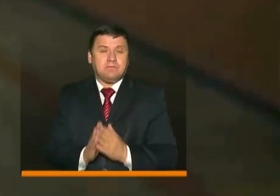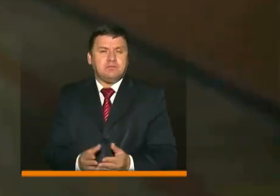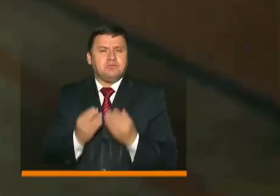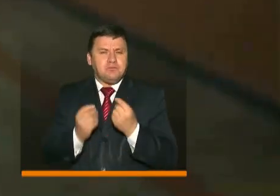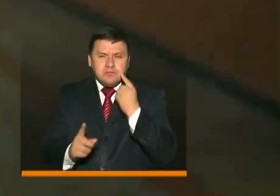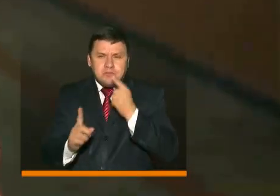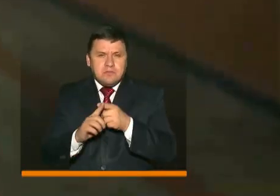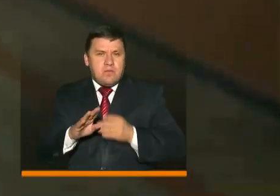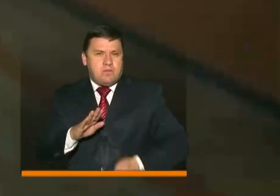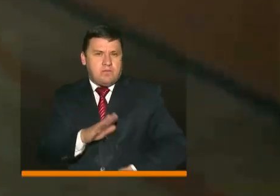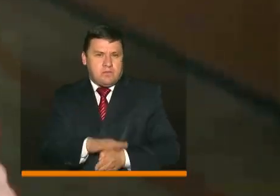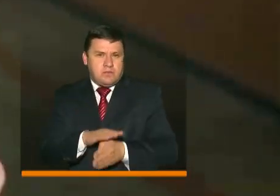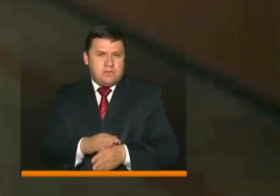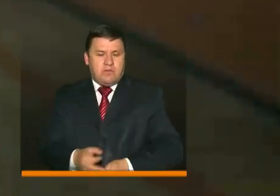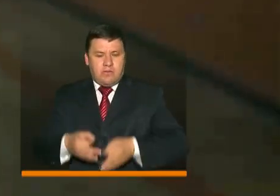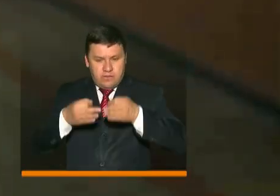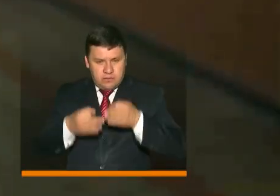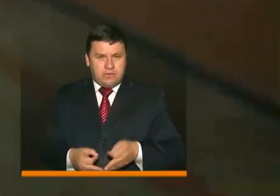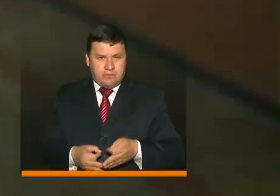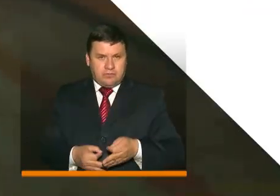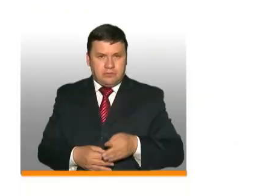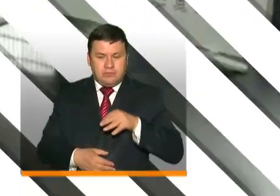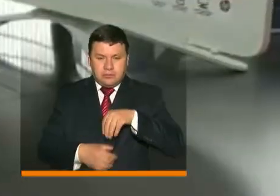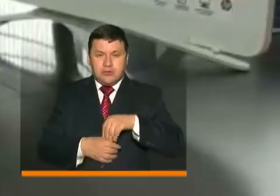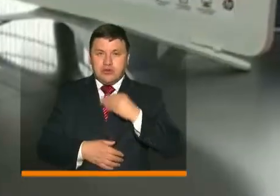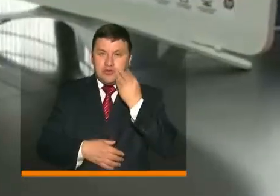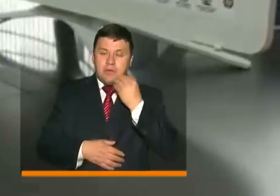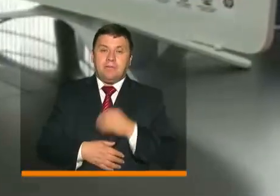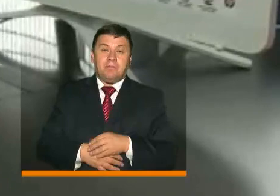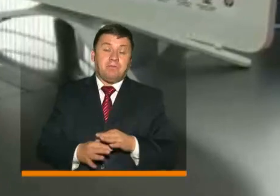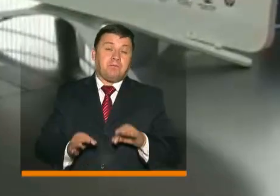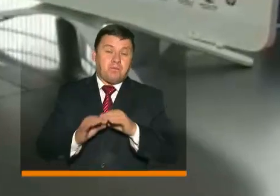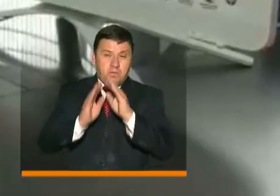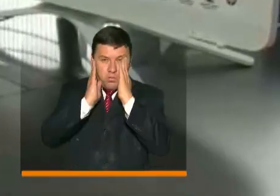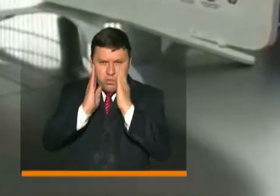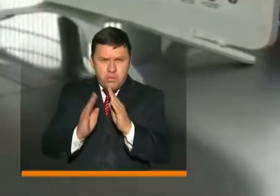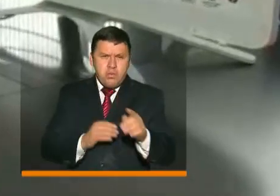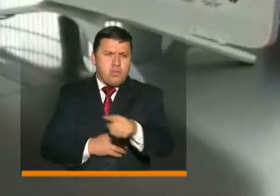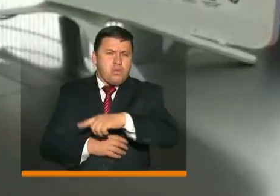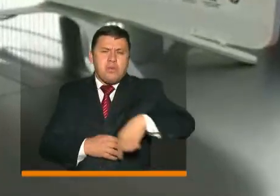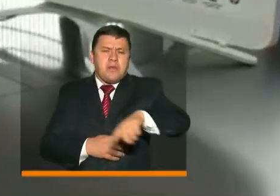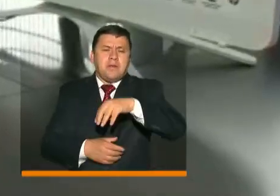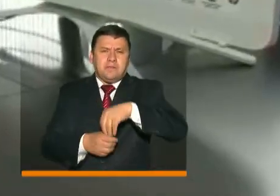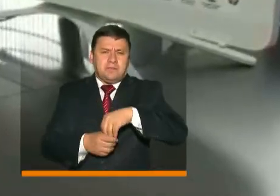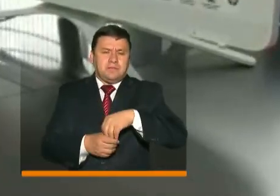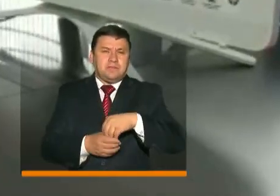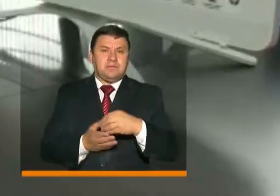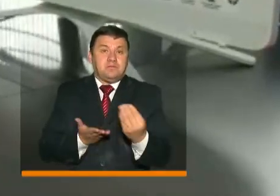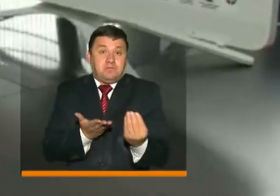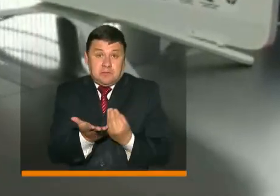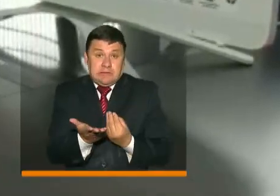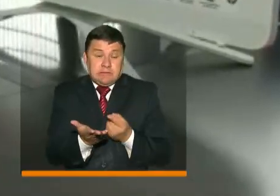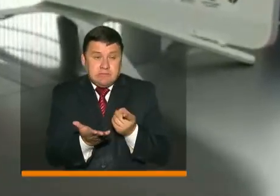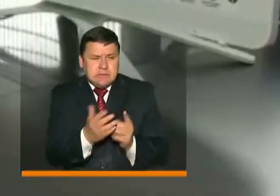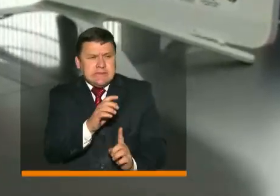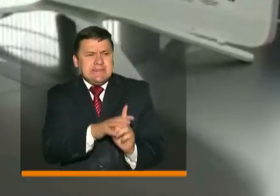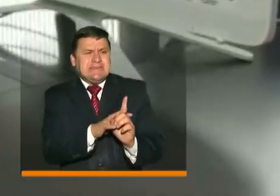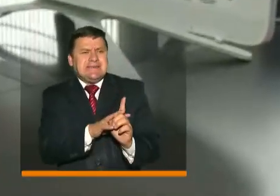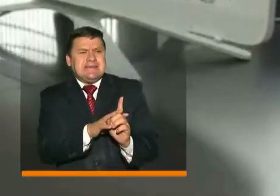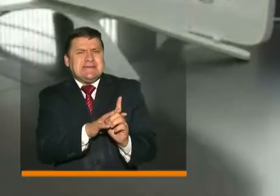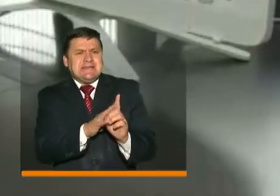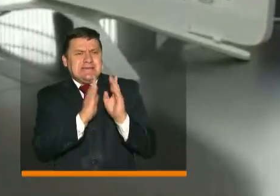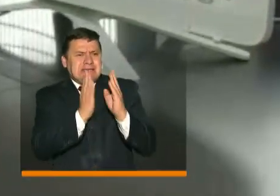para continuar formando desde el hogar. Atendiendo a las condiciones que nos ha generado